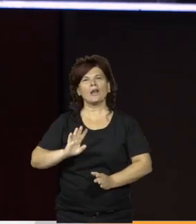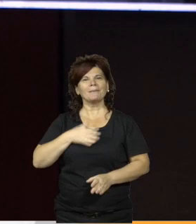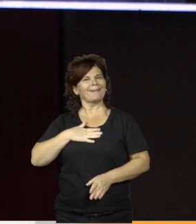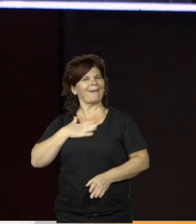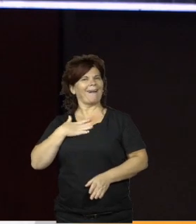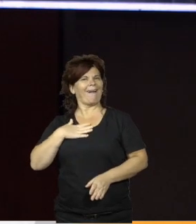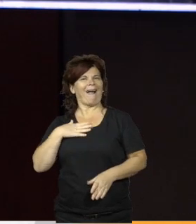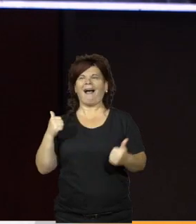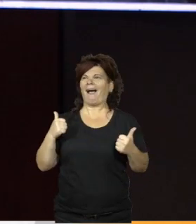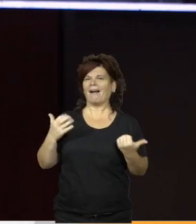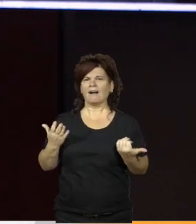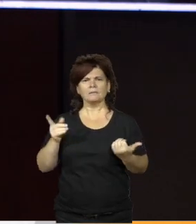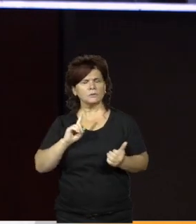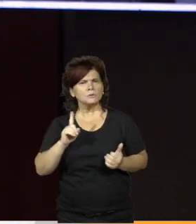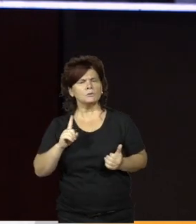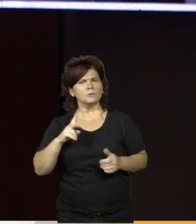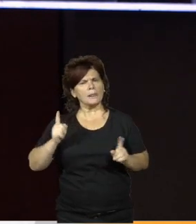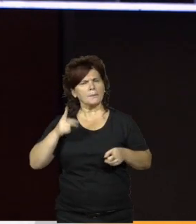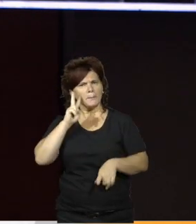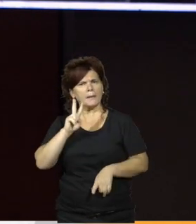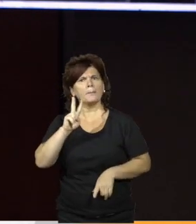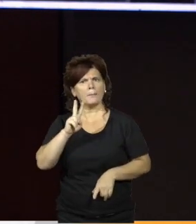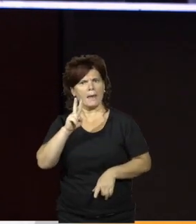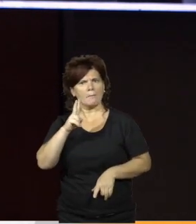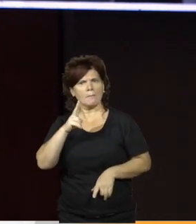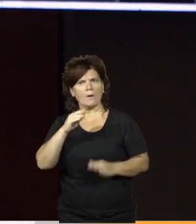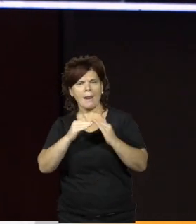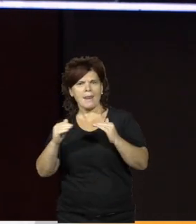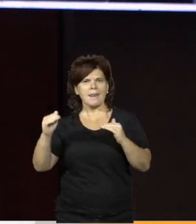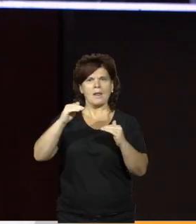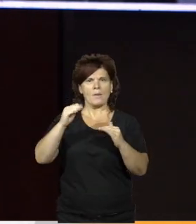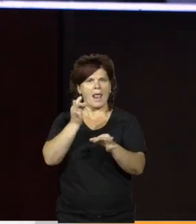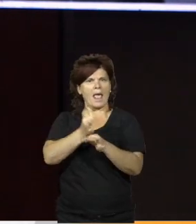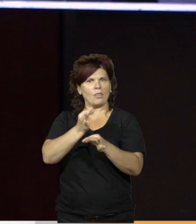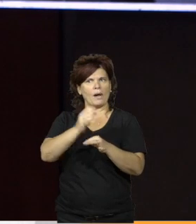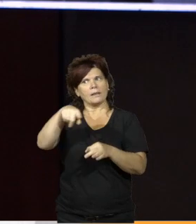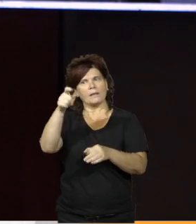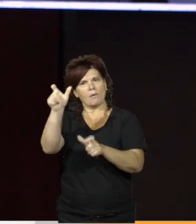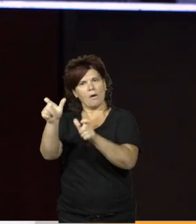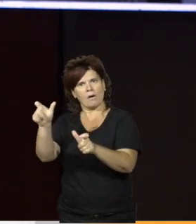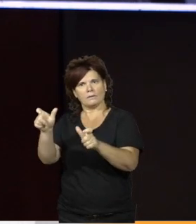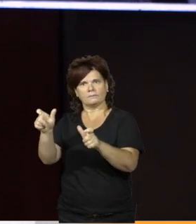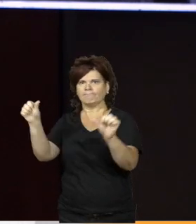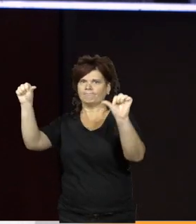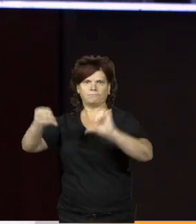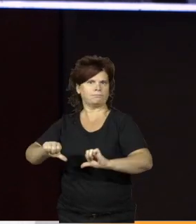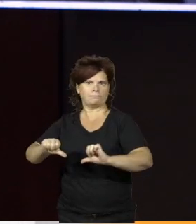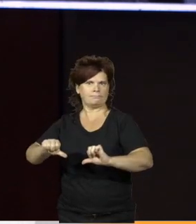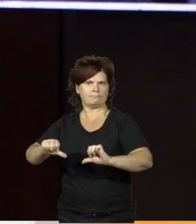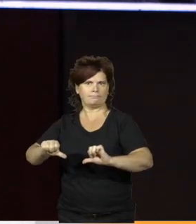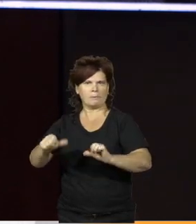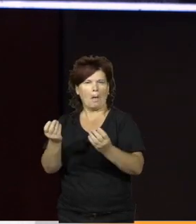para nosotros, sino que vemos que el nivel educativo de nuestra gente es deficiente. No hay